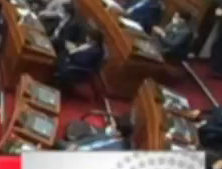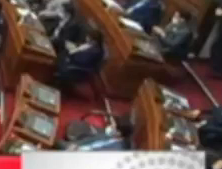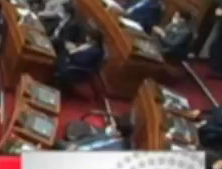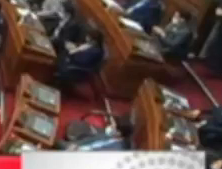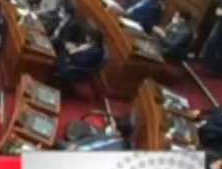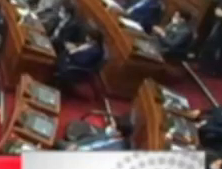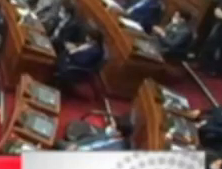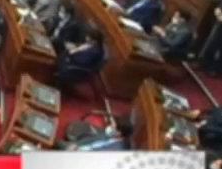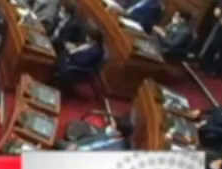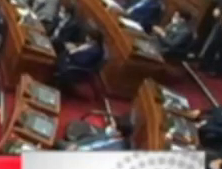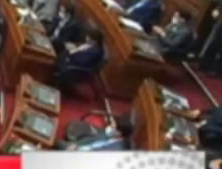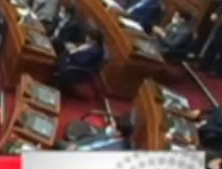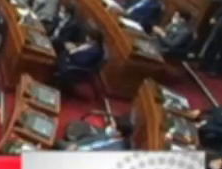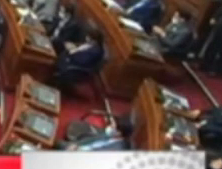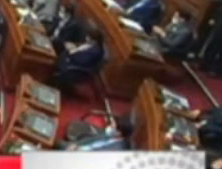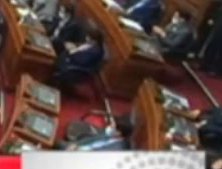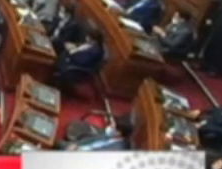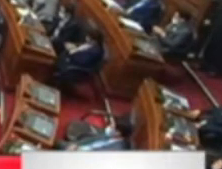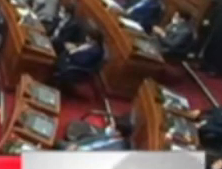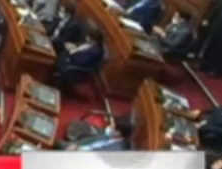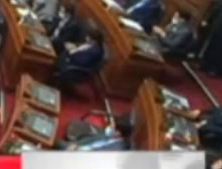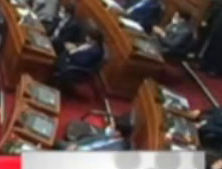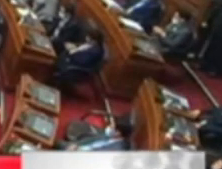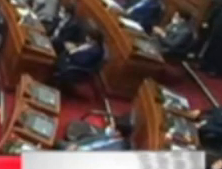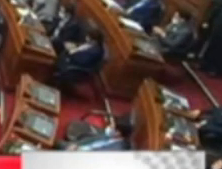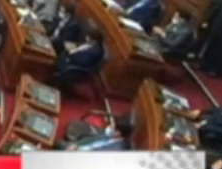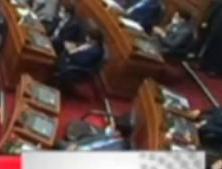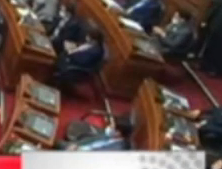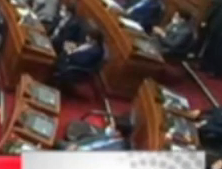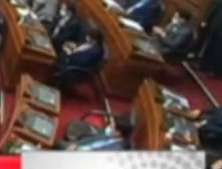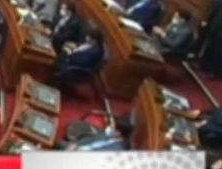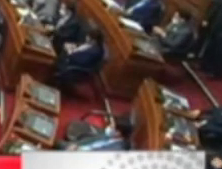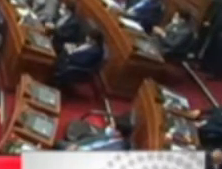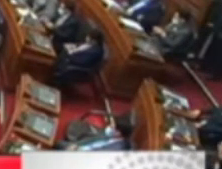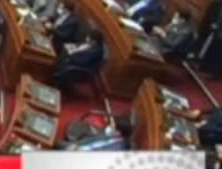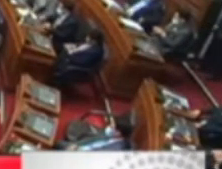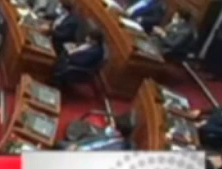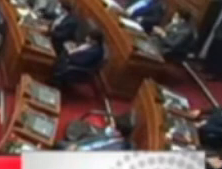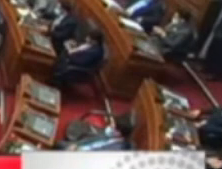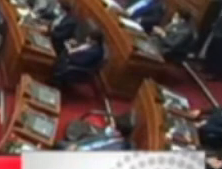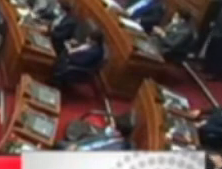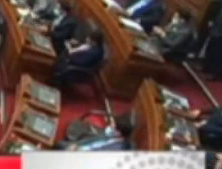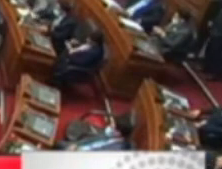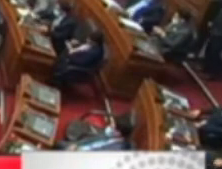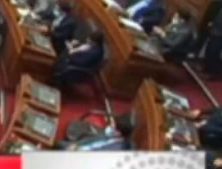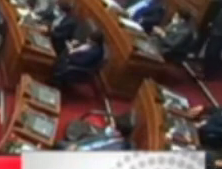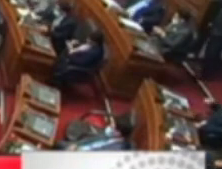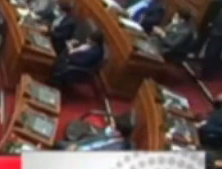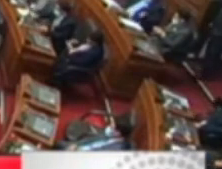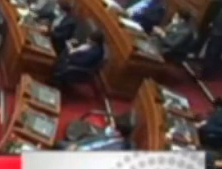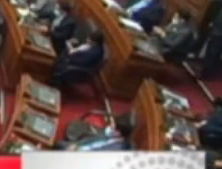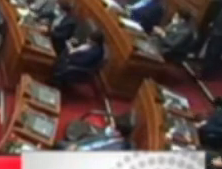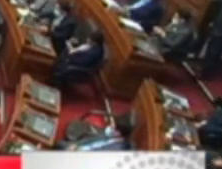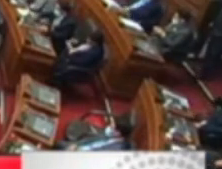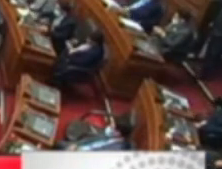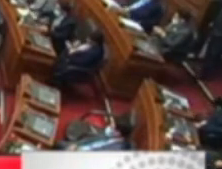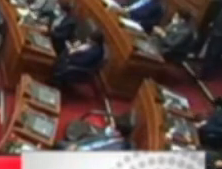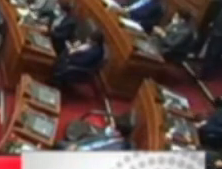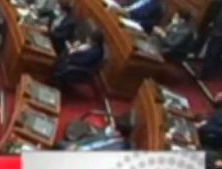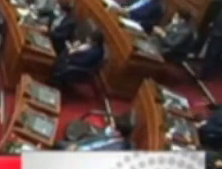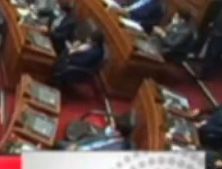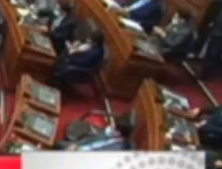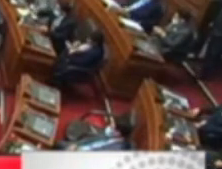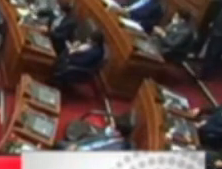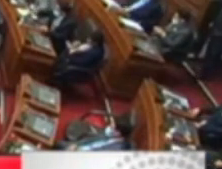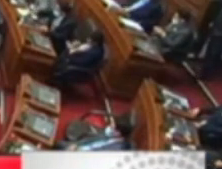Muchas gracias por la oportunidad de este diálogo. El tema económico es un tema el cual en particular es muy